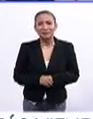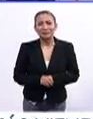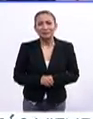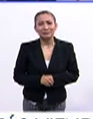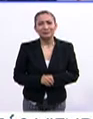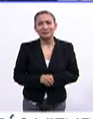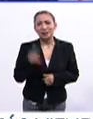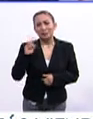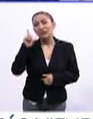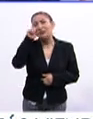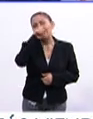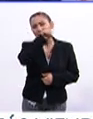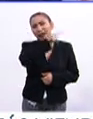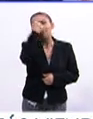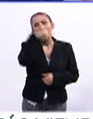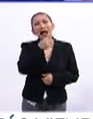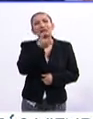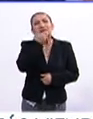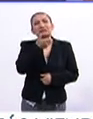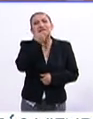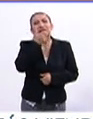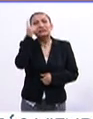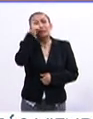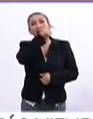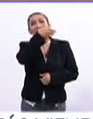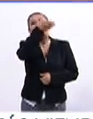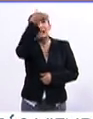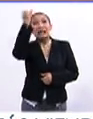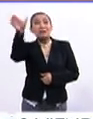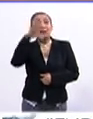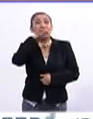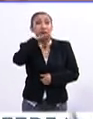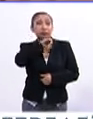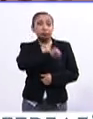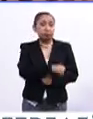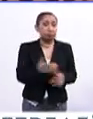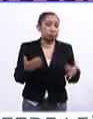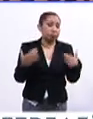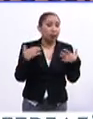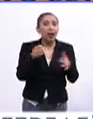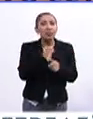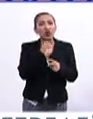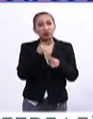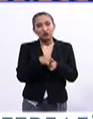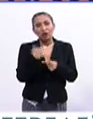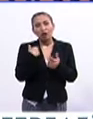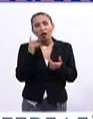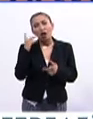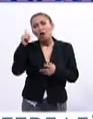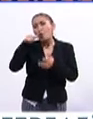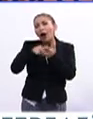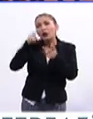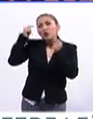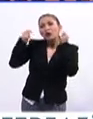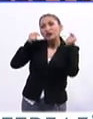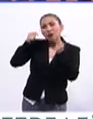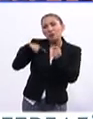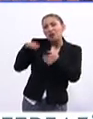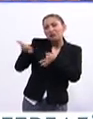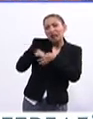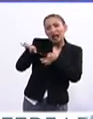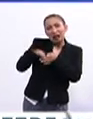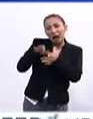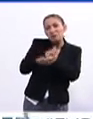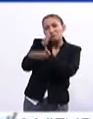muchas dificultades para adaptarme más que nada al clima. Muchos espacios turísticos ya que estamos